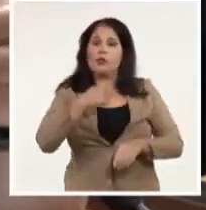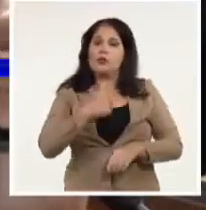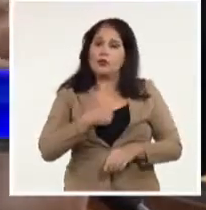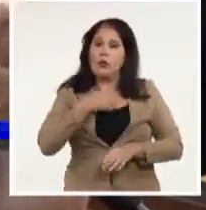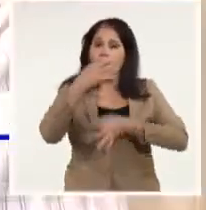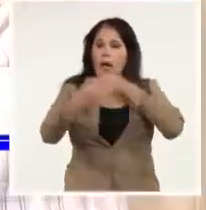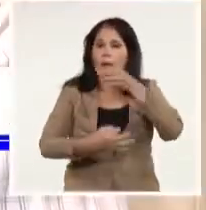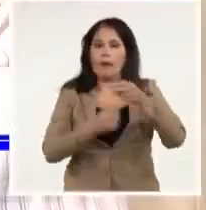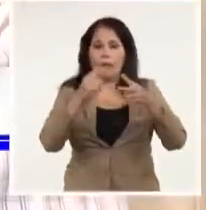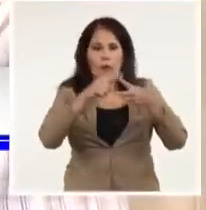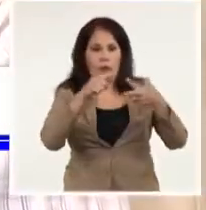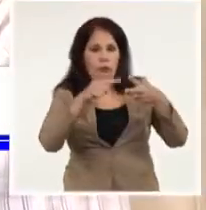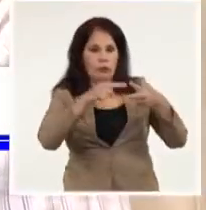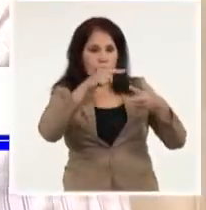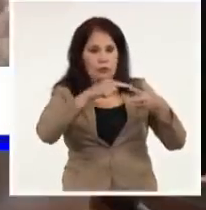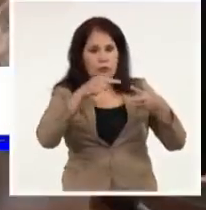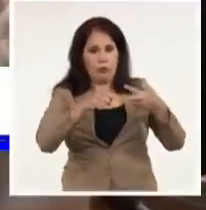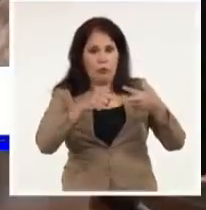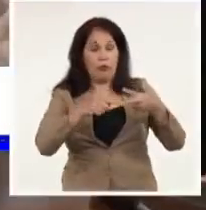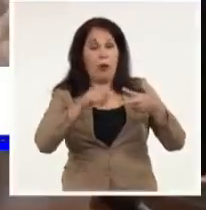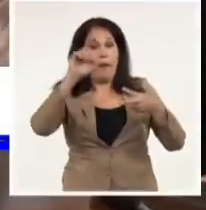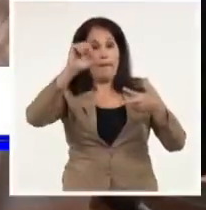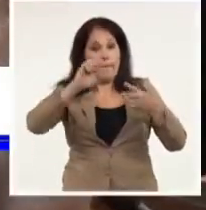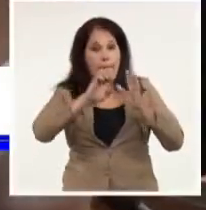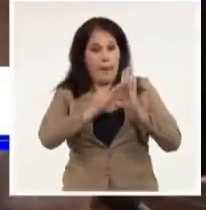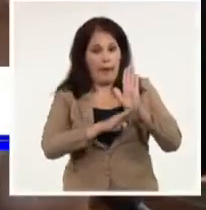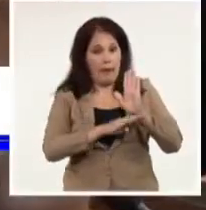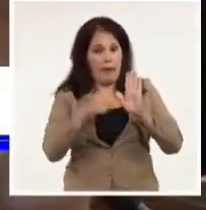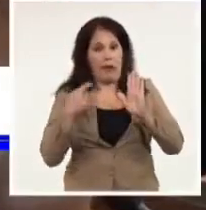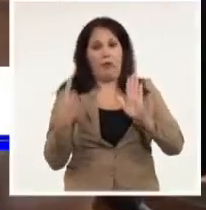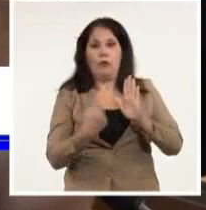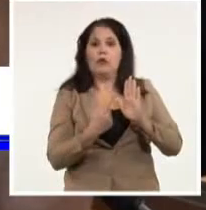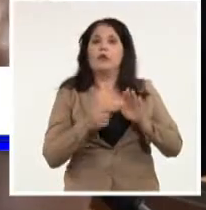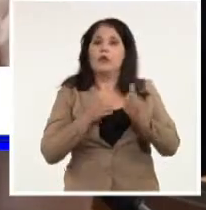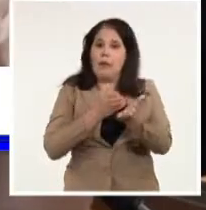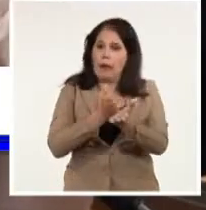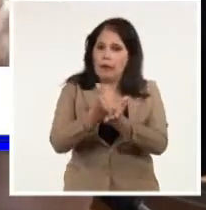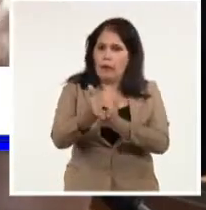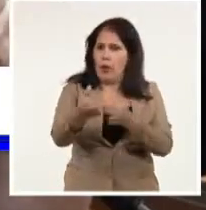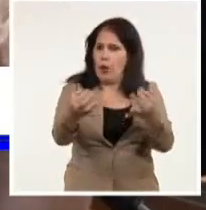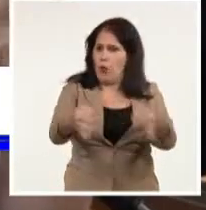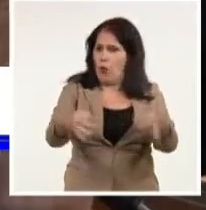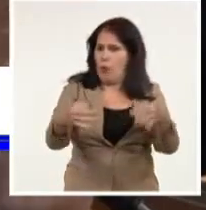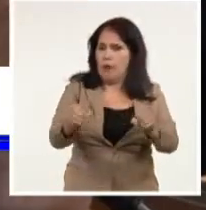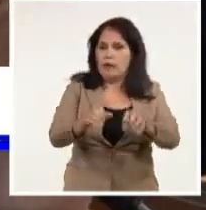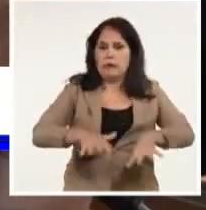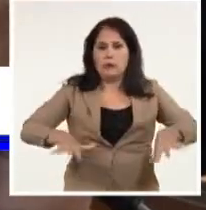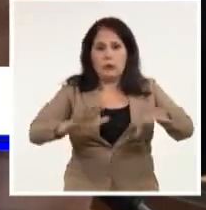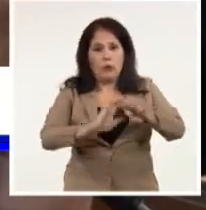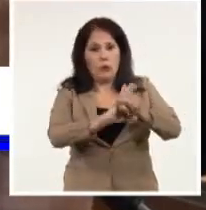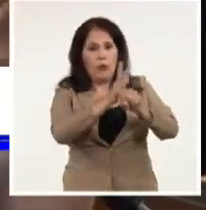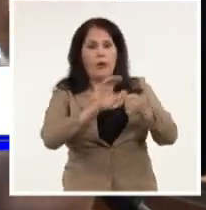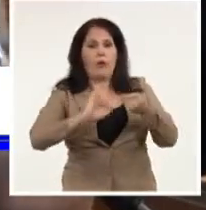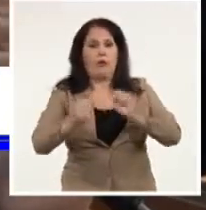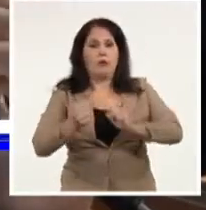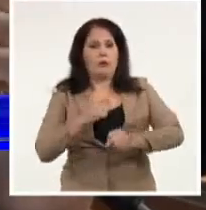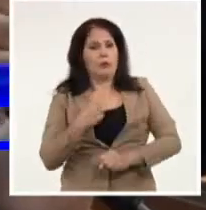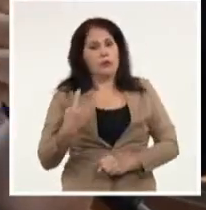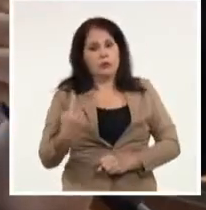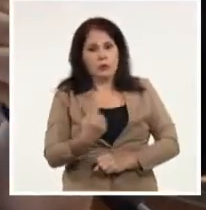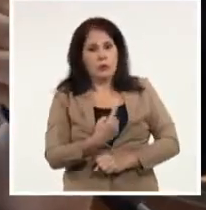cuestiones importantes de medidas que se han tomado en Cuba que han ayudado a que se mantenga la normalidad y que se mantenga la situación de la COVID-19 controlada en el